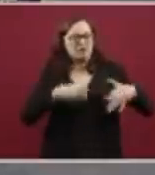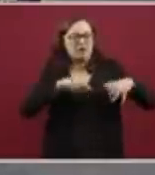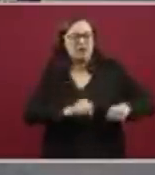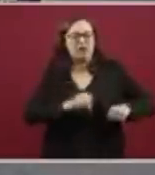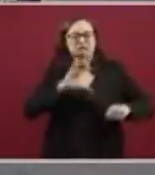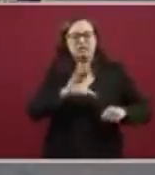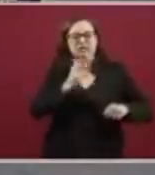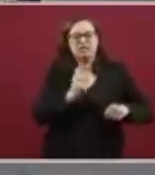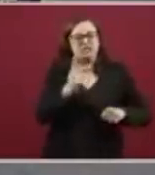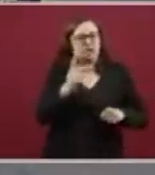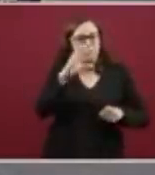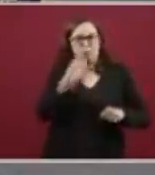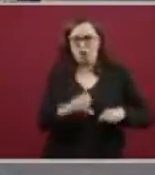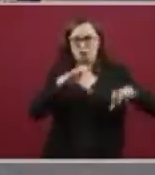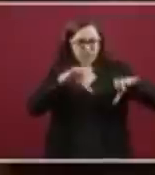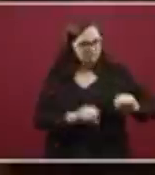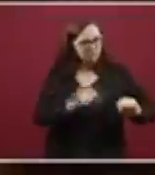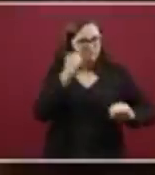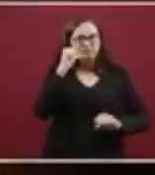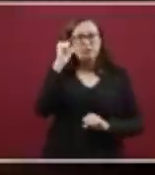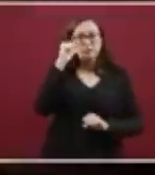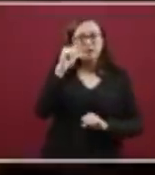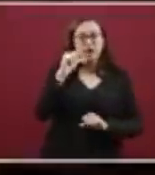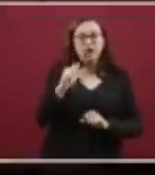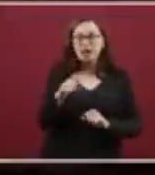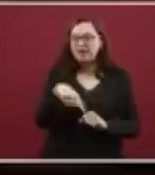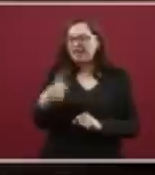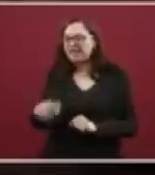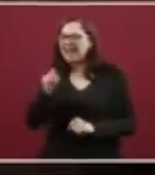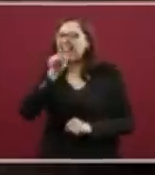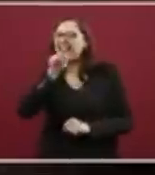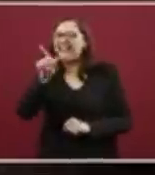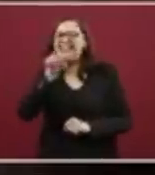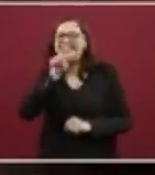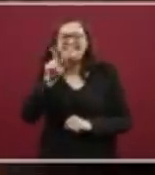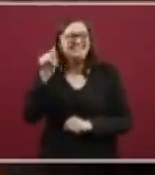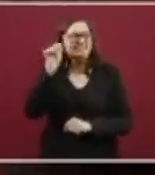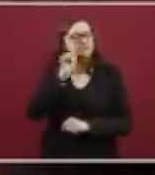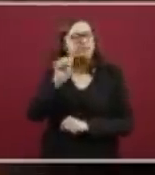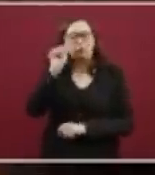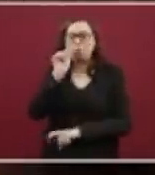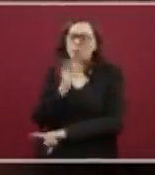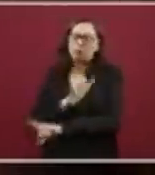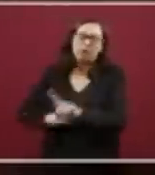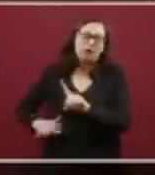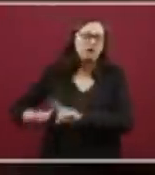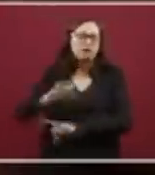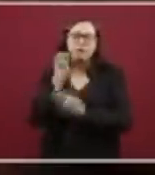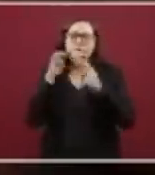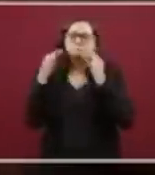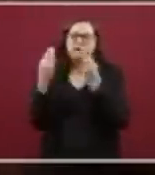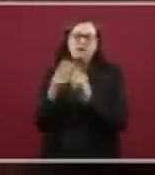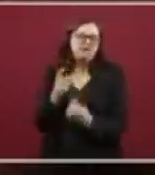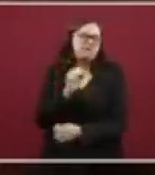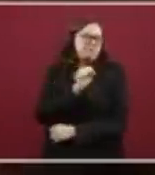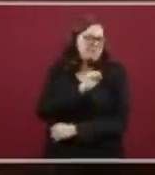de Jalisco siempre ha estado lleno, rodeado, cundido del crimen organizado y